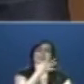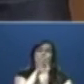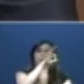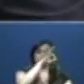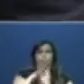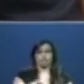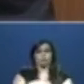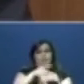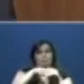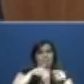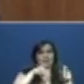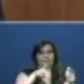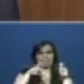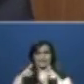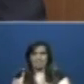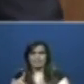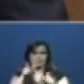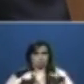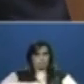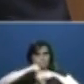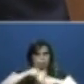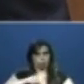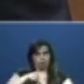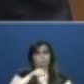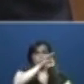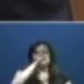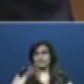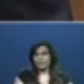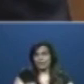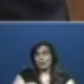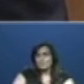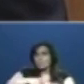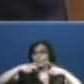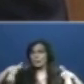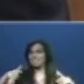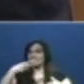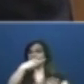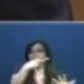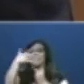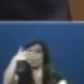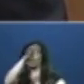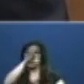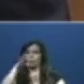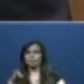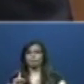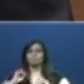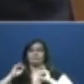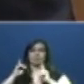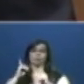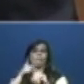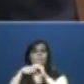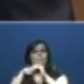residenciales para personas mayores una proporción que aumenta hasta el 75 por en el caso de plazas con financiación